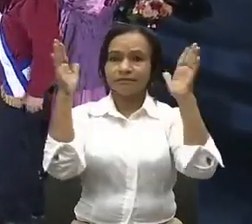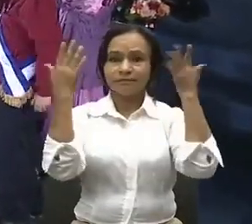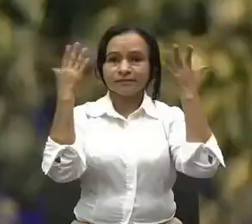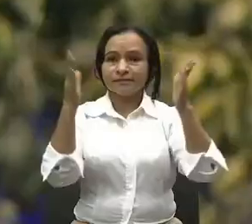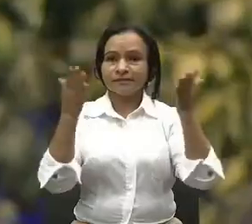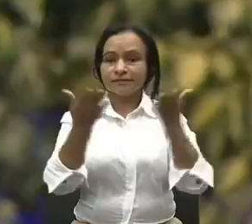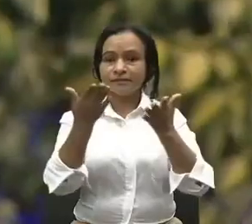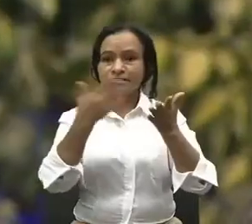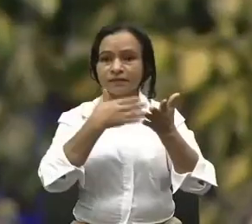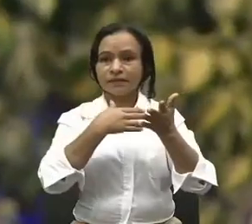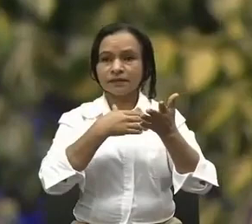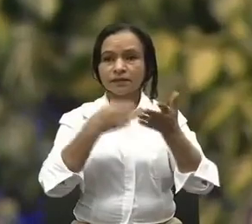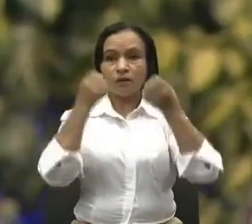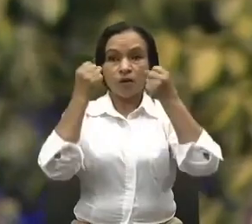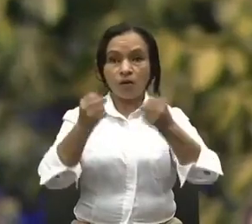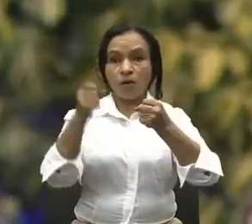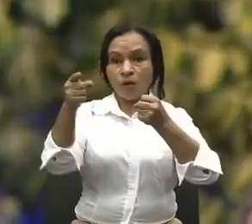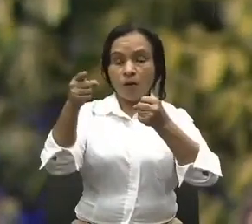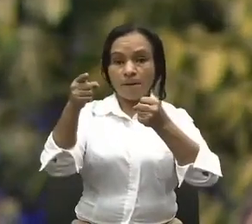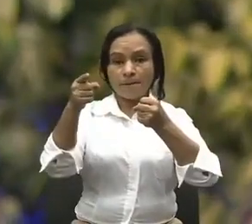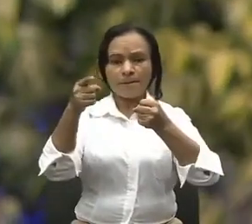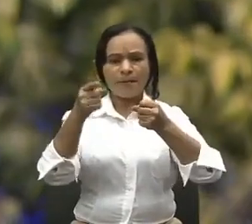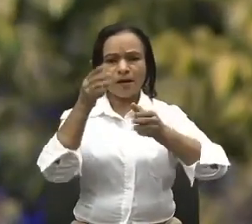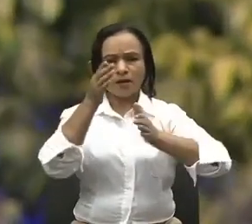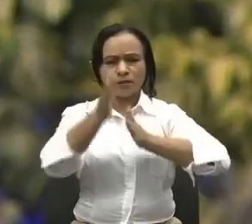Le lanzaron el tren